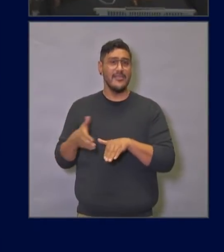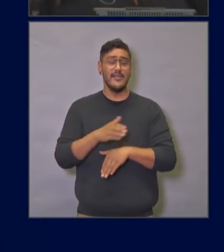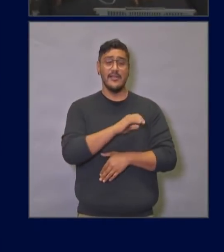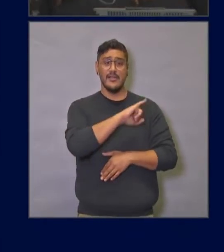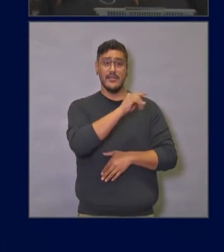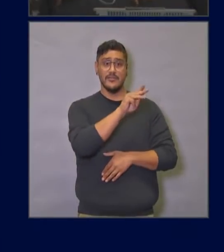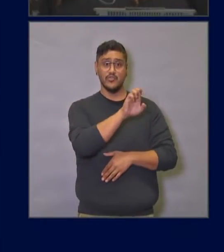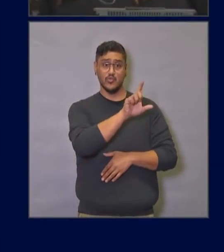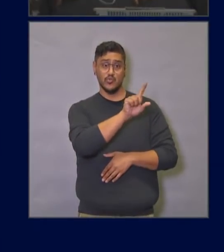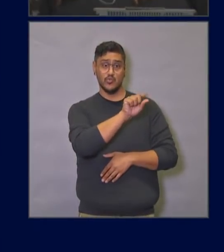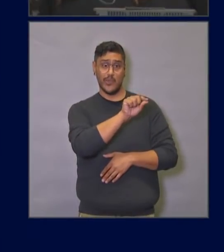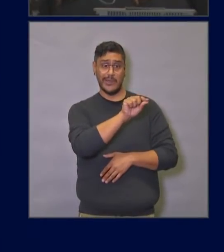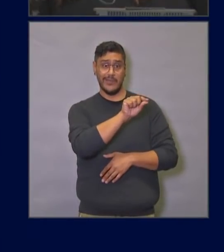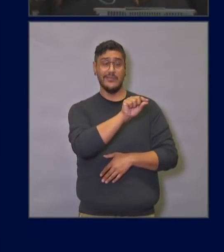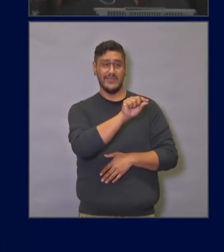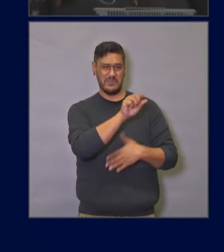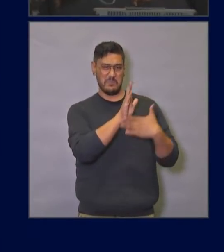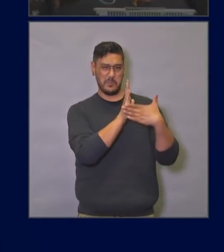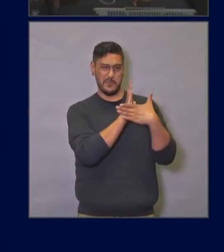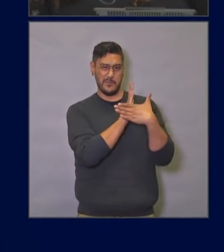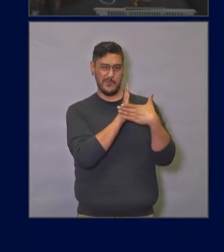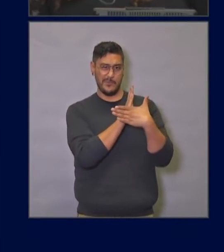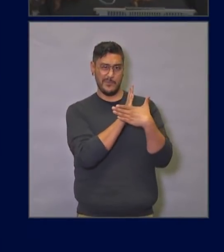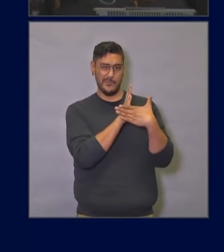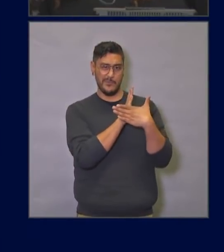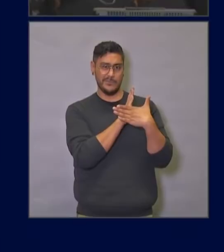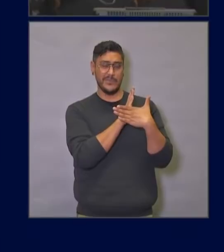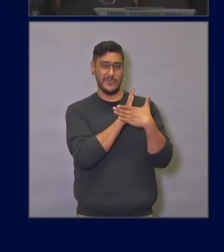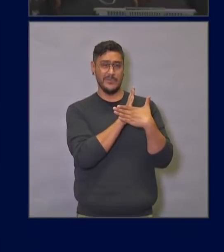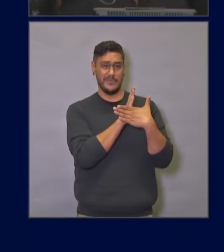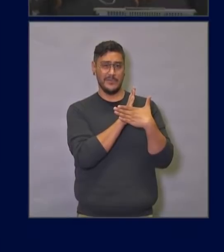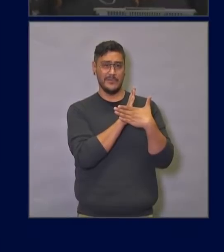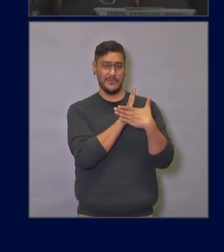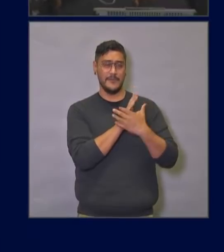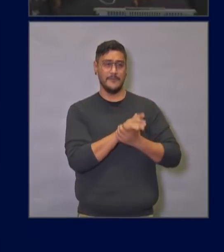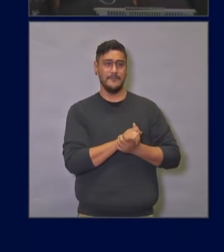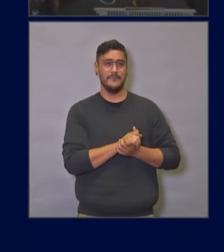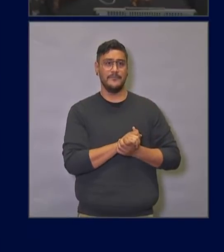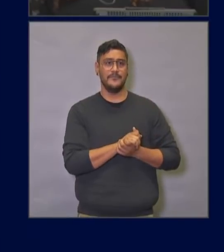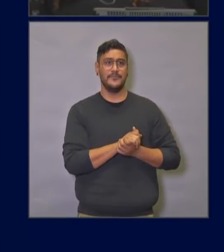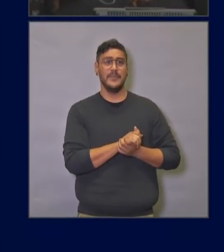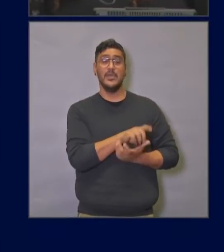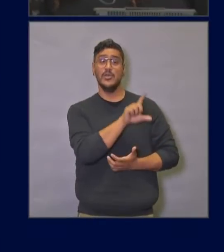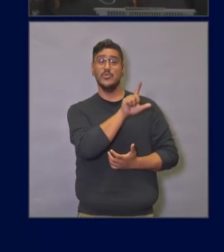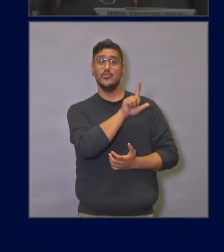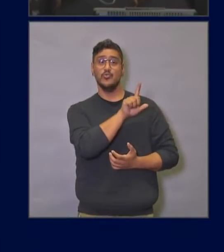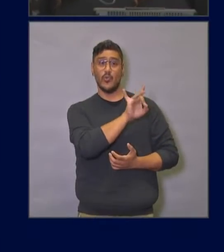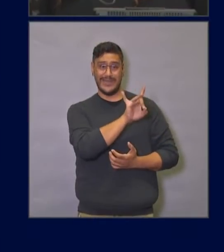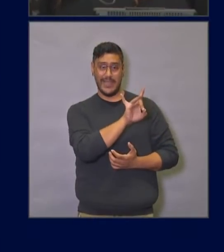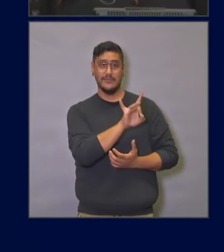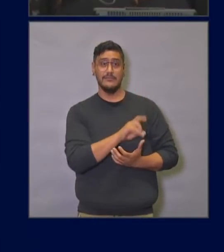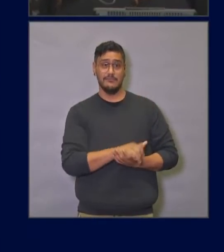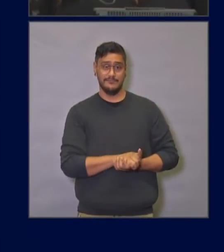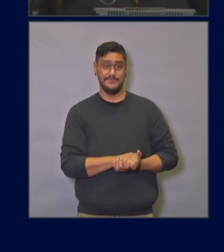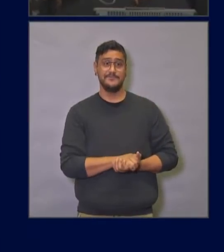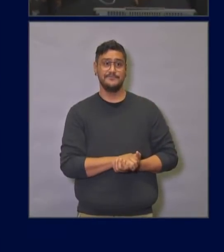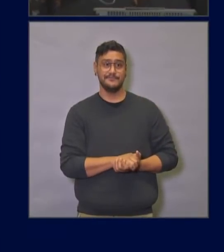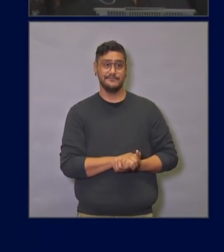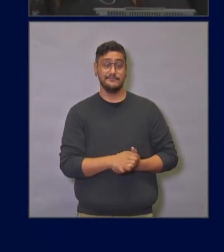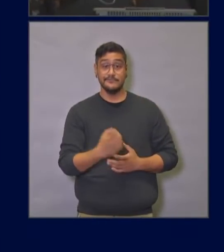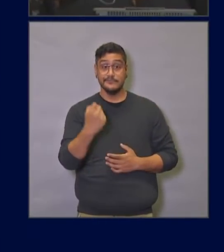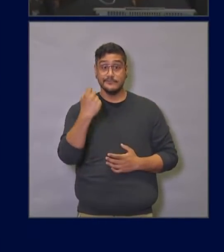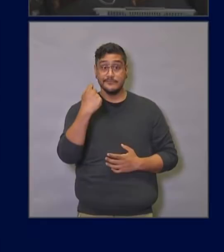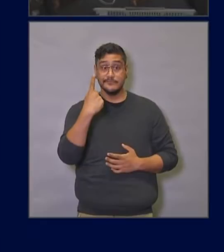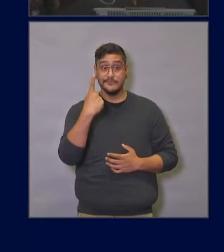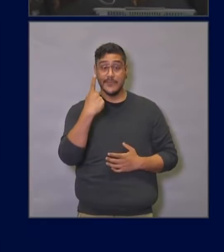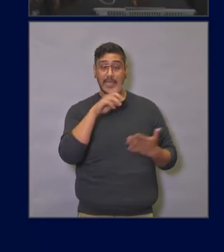el número promedio diario de fallecimientos de los últimos 7 días fue de 28. Notará que parece que